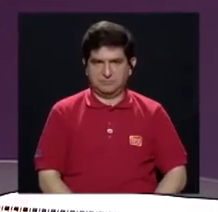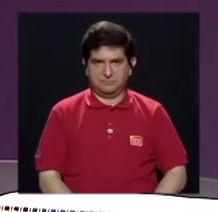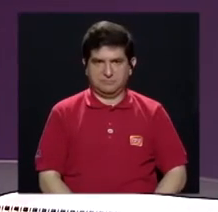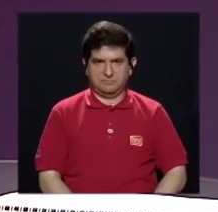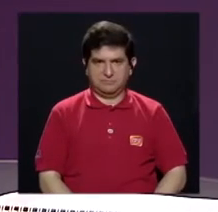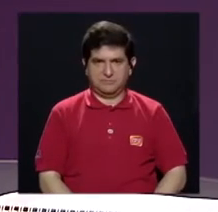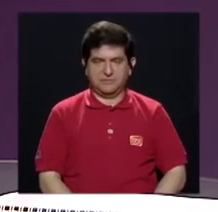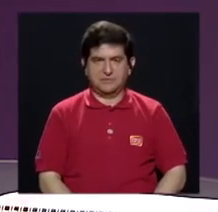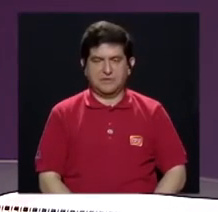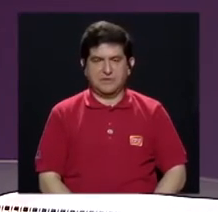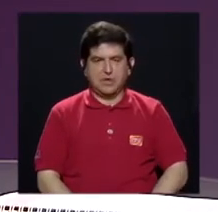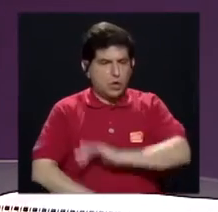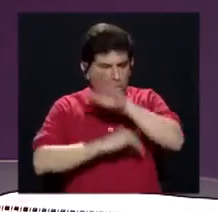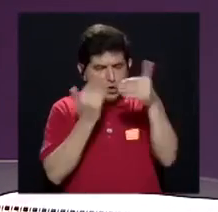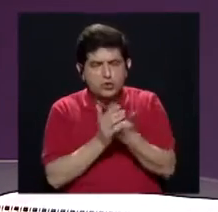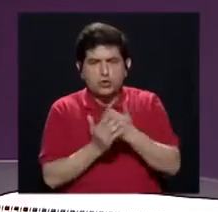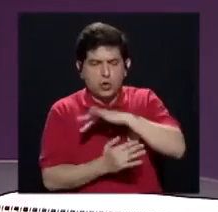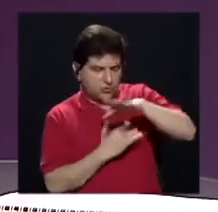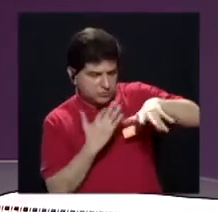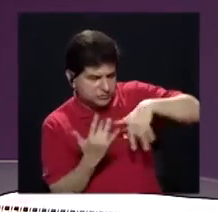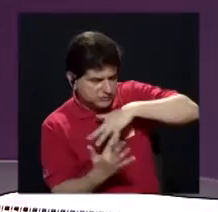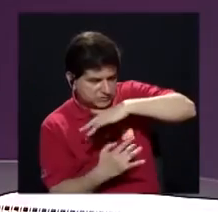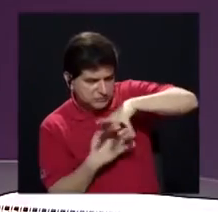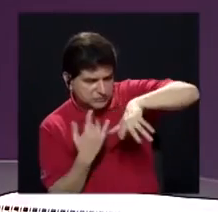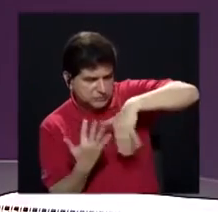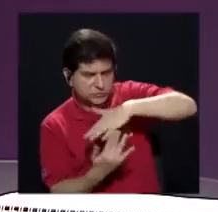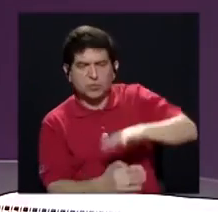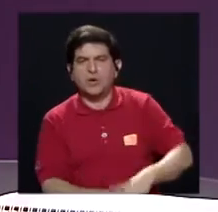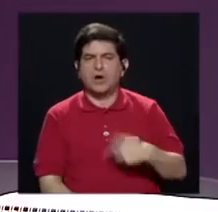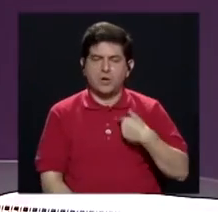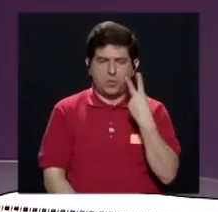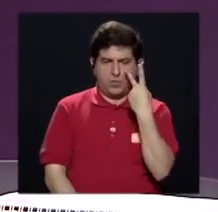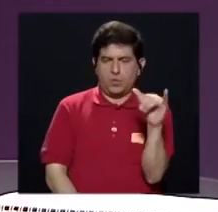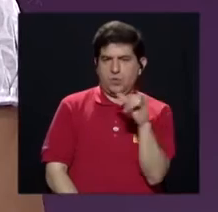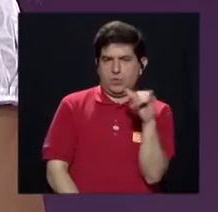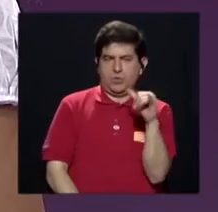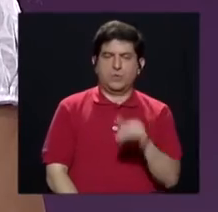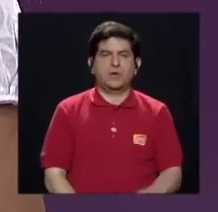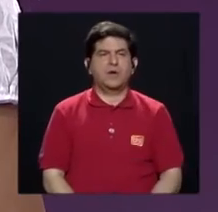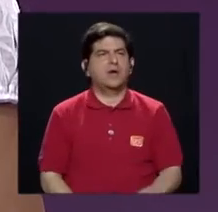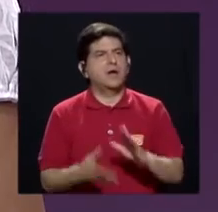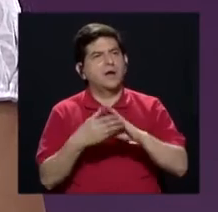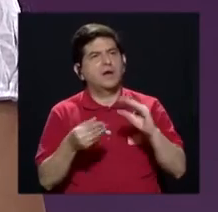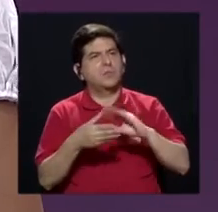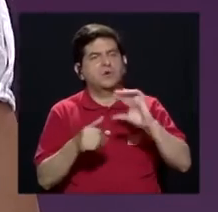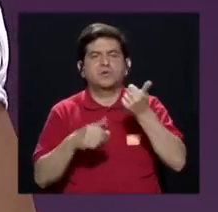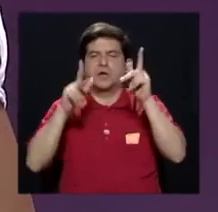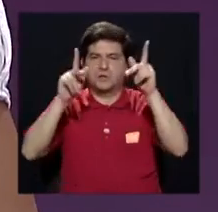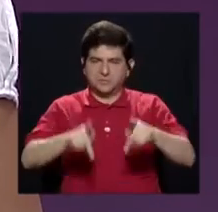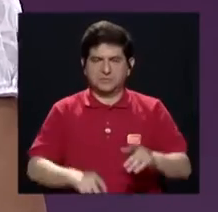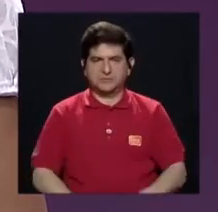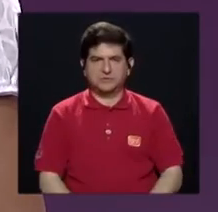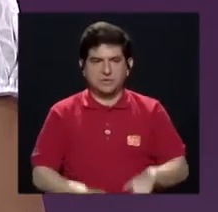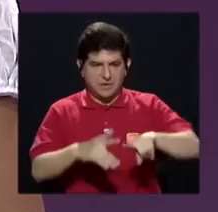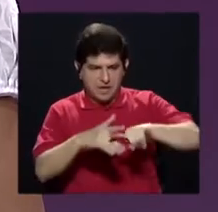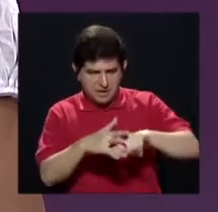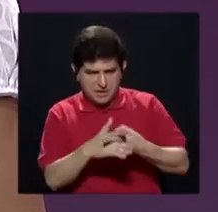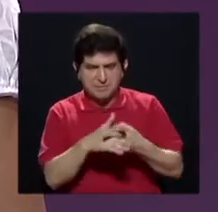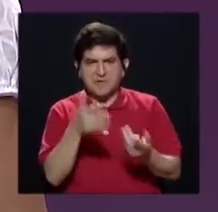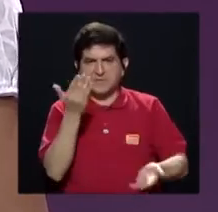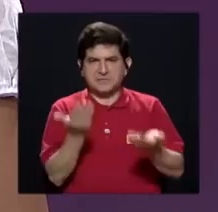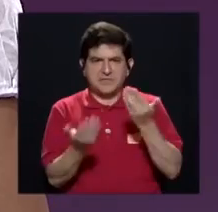entonces, claro, todo está interactuando. Y uno lo ve también, me lo comentaban otras personas, que cuando empiezan a